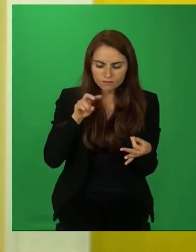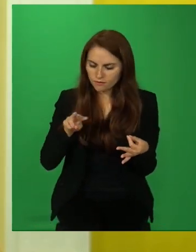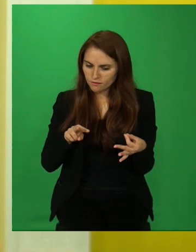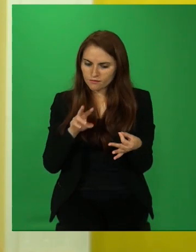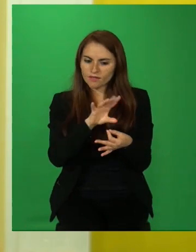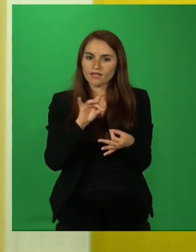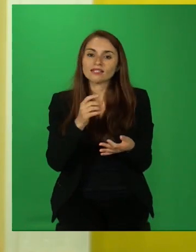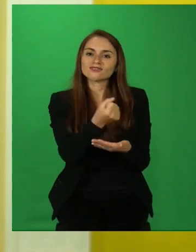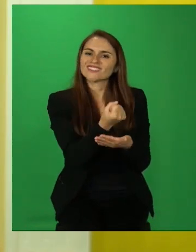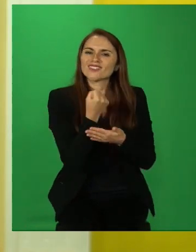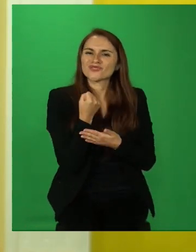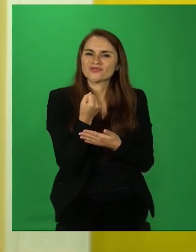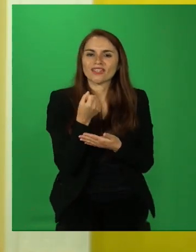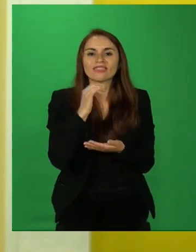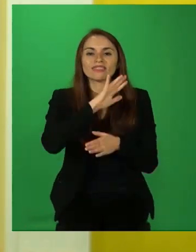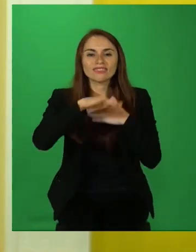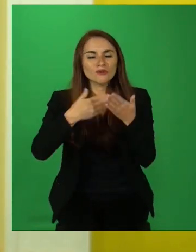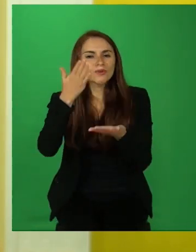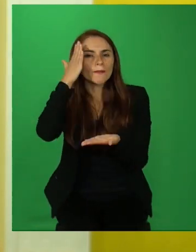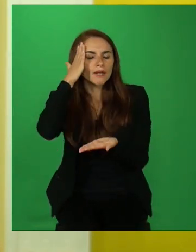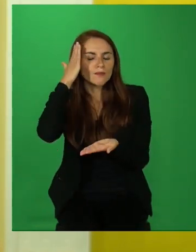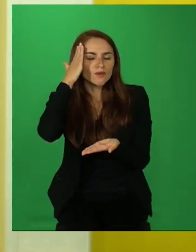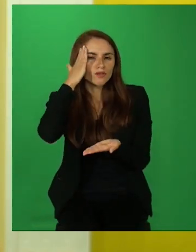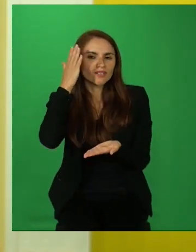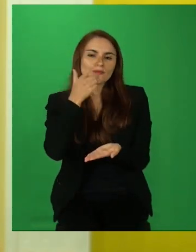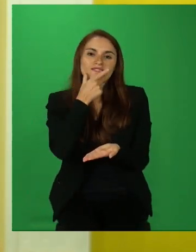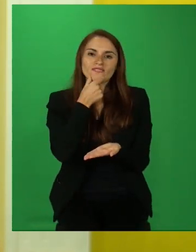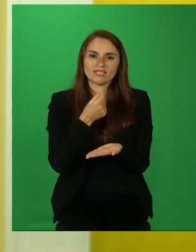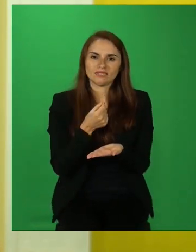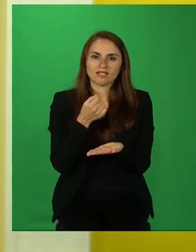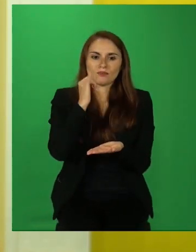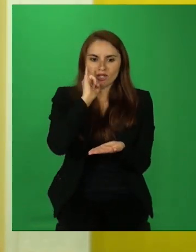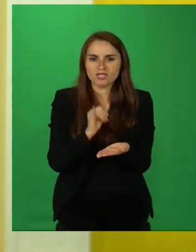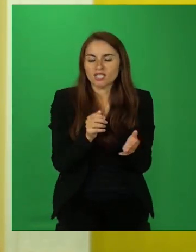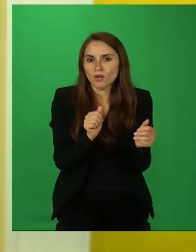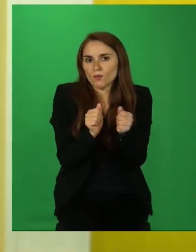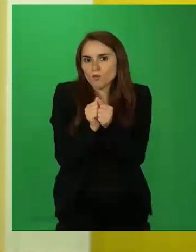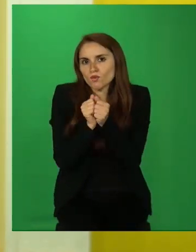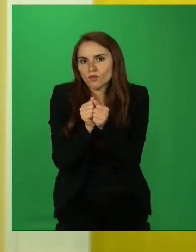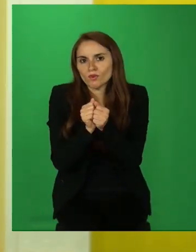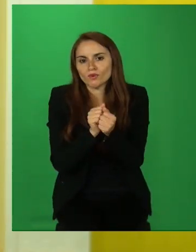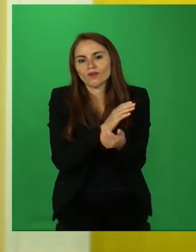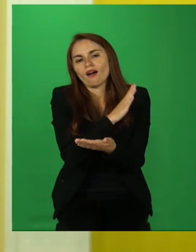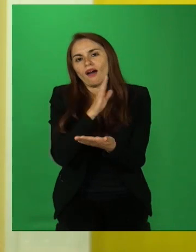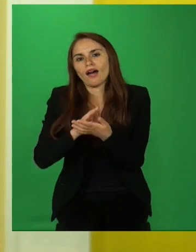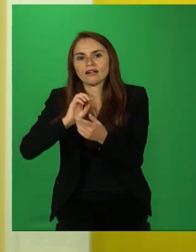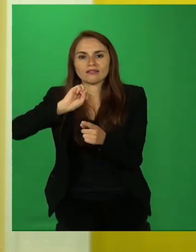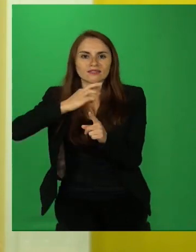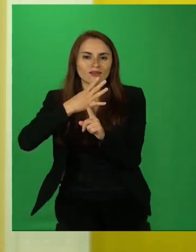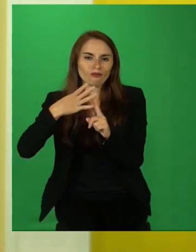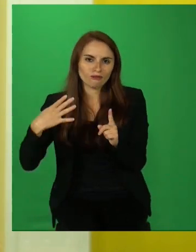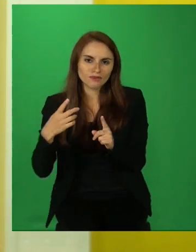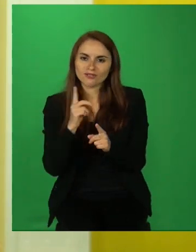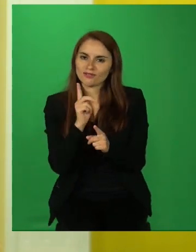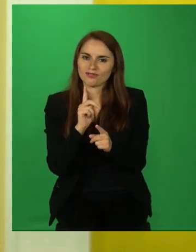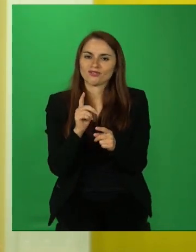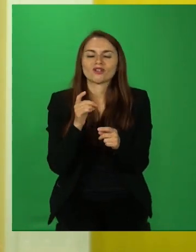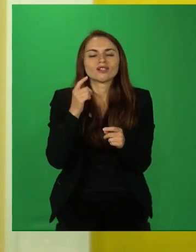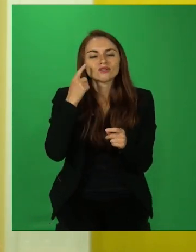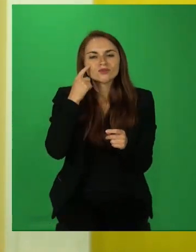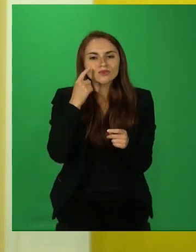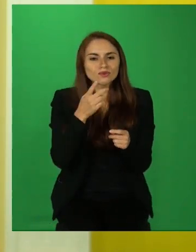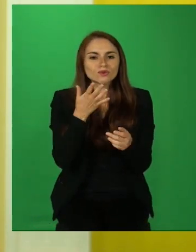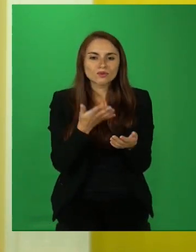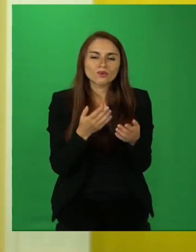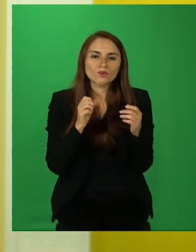puedes hacer al principio una ayuda memoria pero no la puedes mantener hasta enseñanza media o en el transcurso del año así